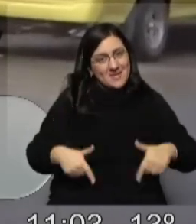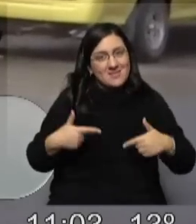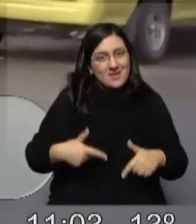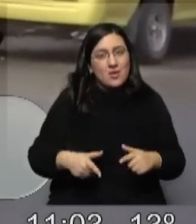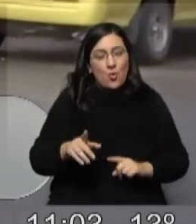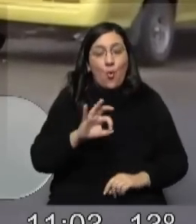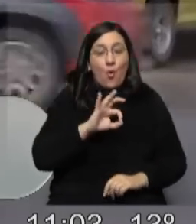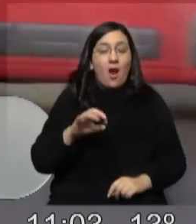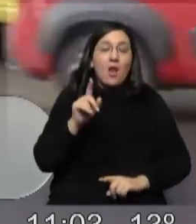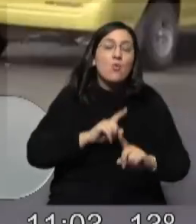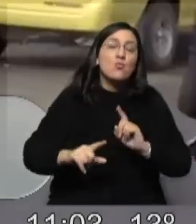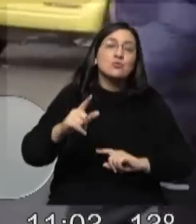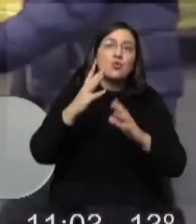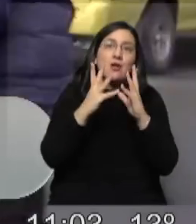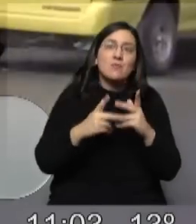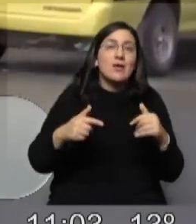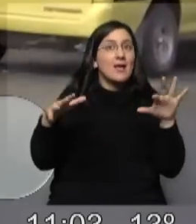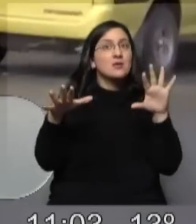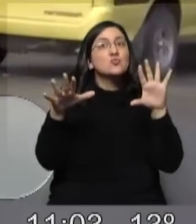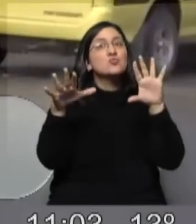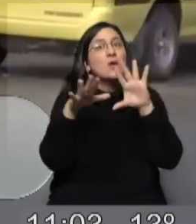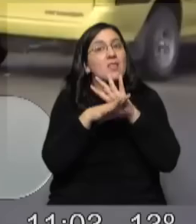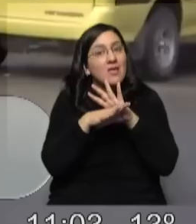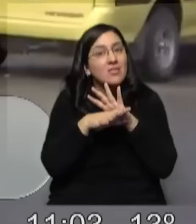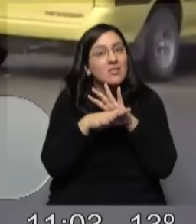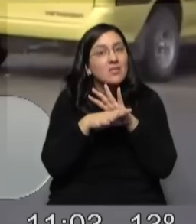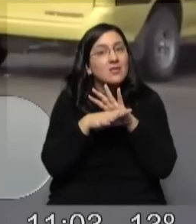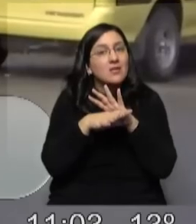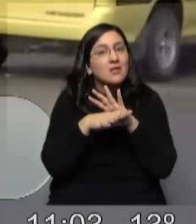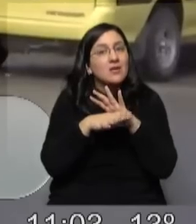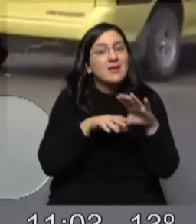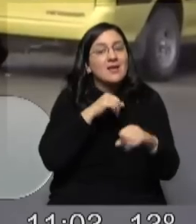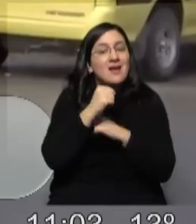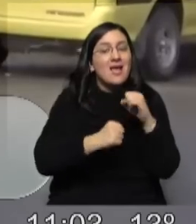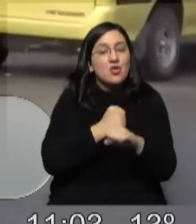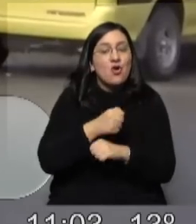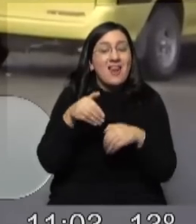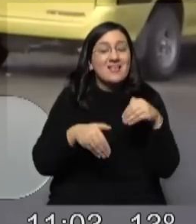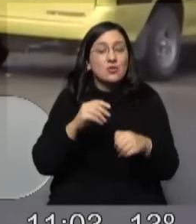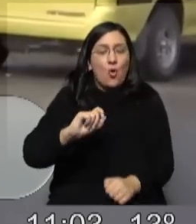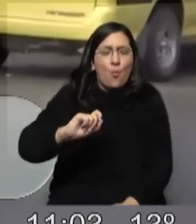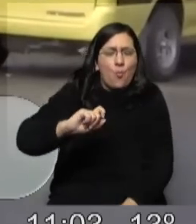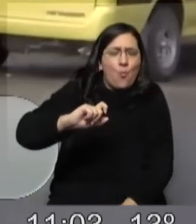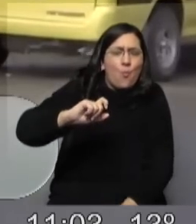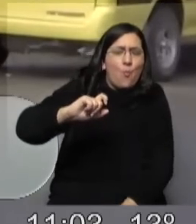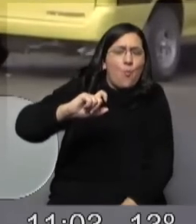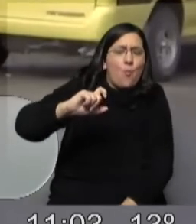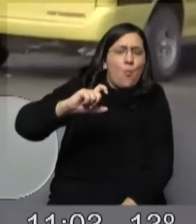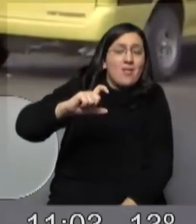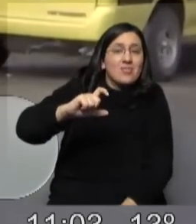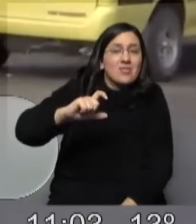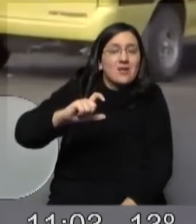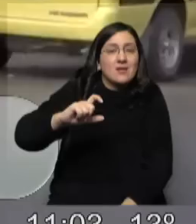algunos organismos. Qué casualidad que en el año electoral están aumentando sus